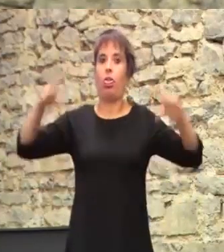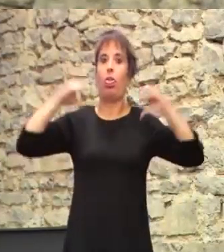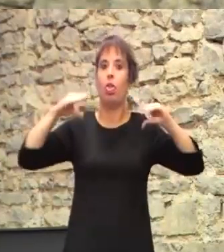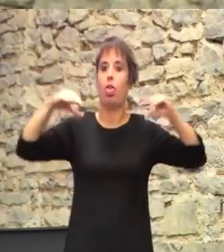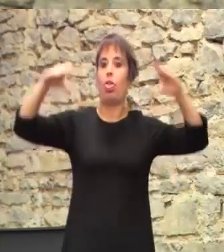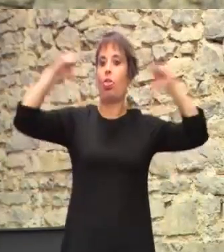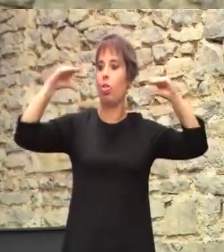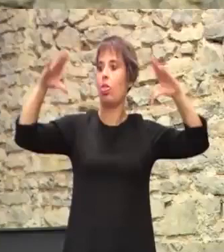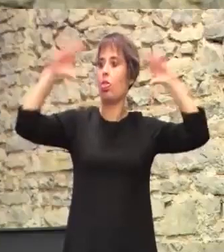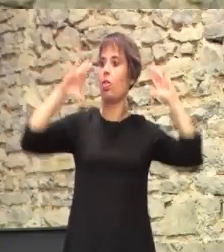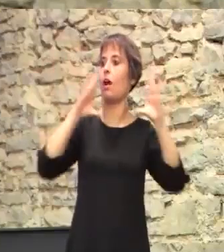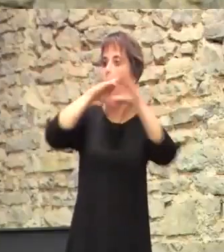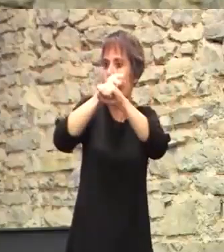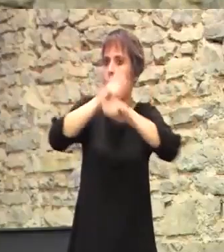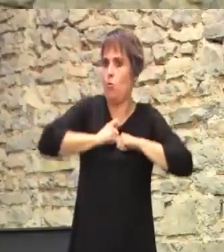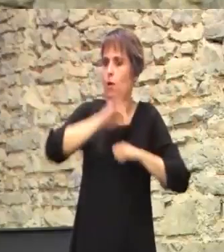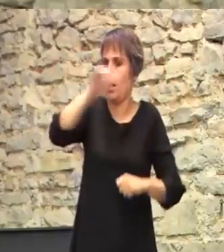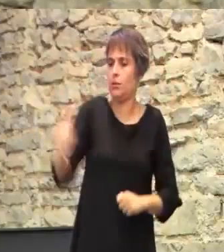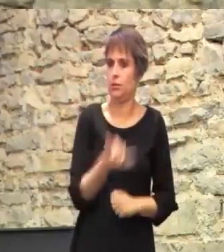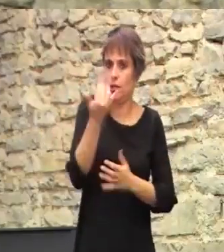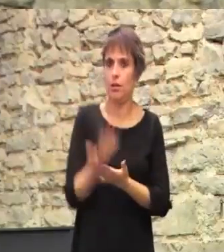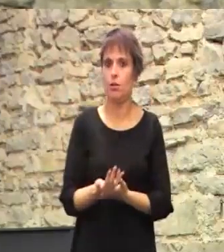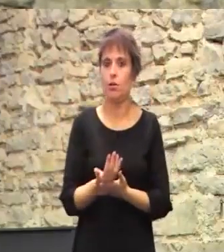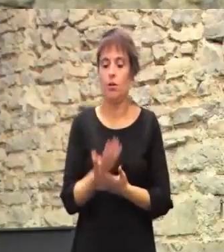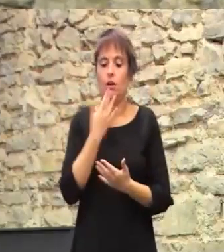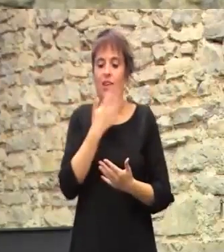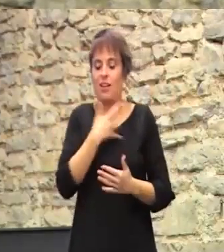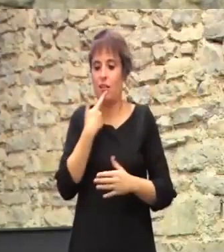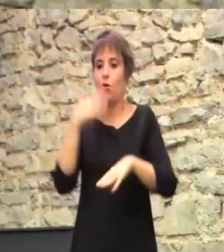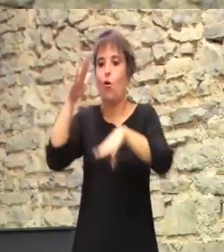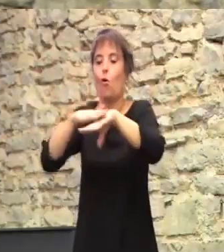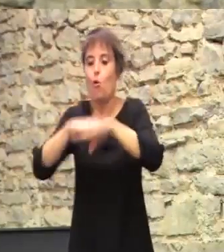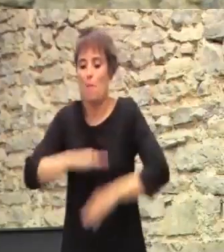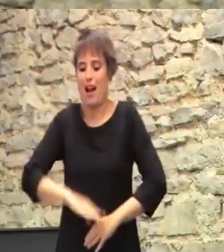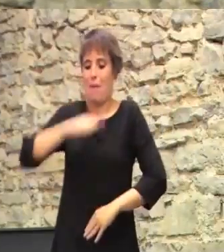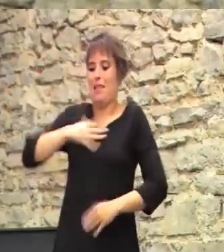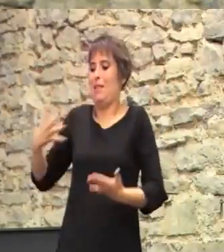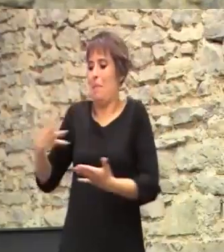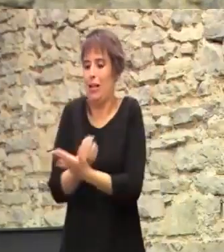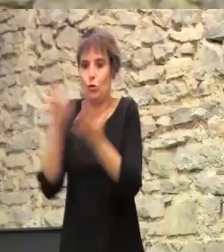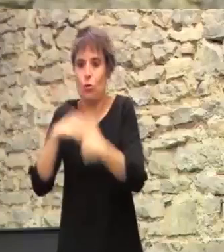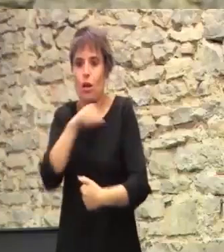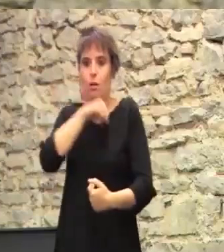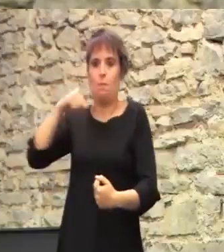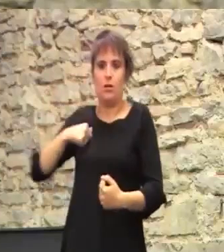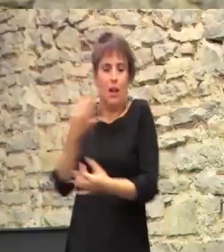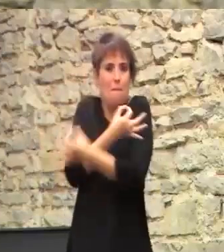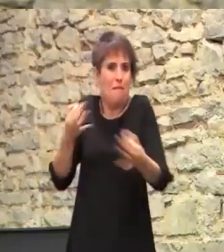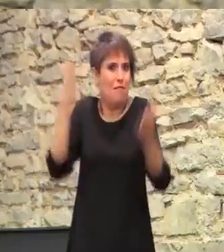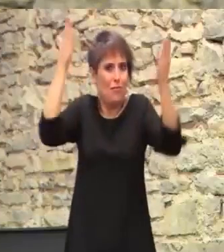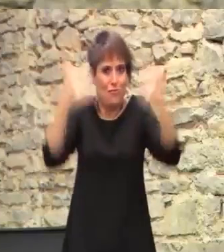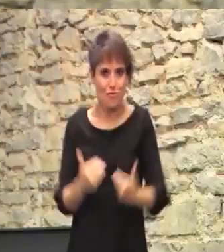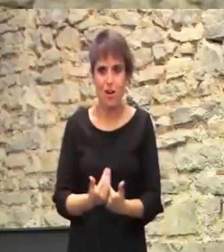hay decisiones internas la culpa por no dar la talla en todo como si fuera un problema personal lo han tomado algunas mujeres